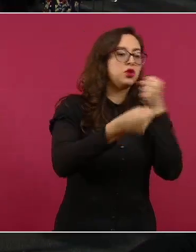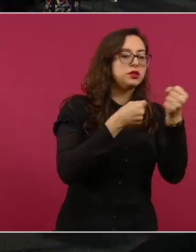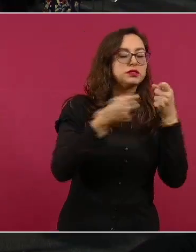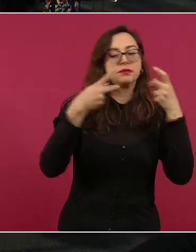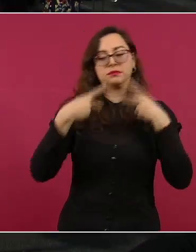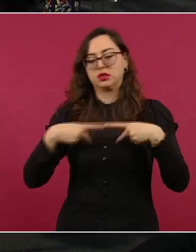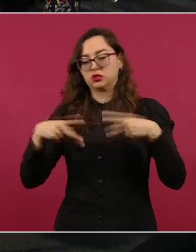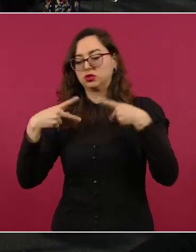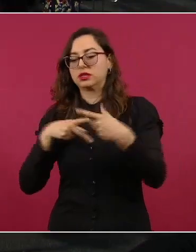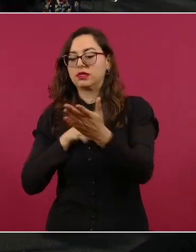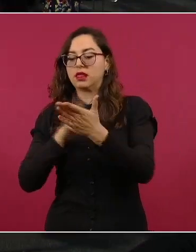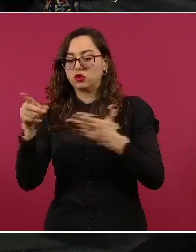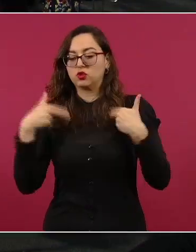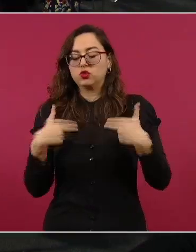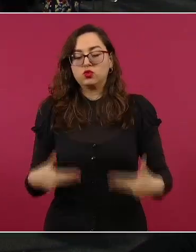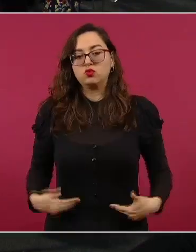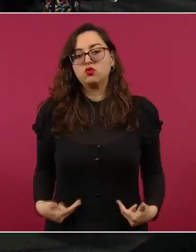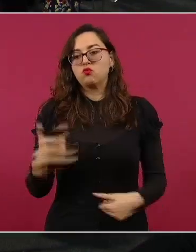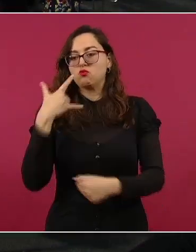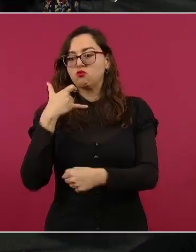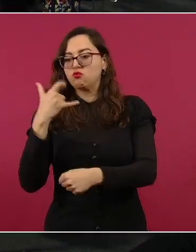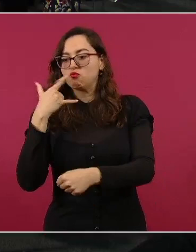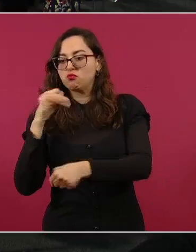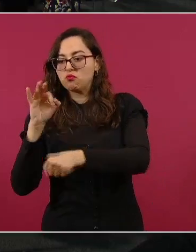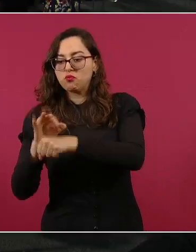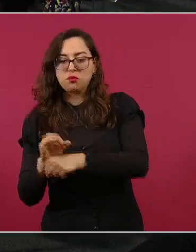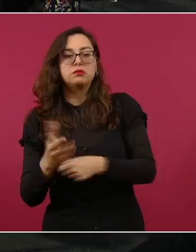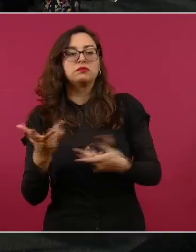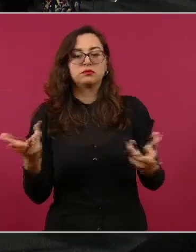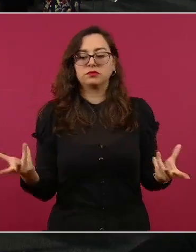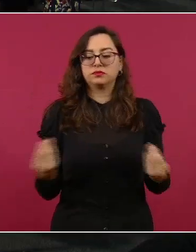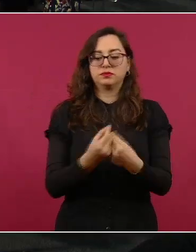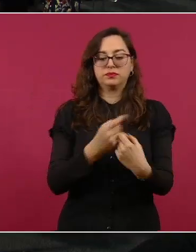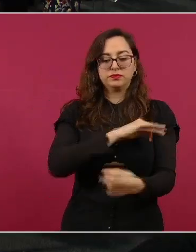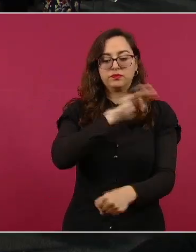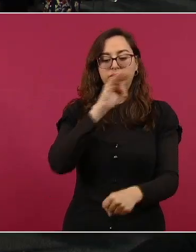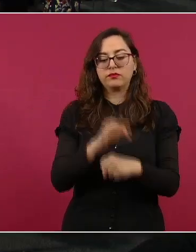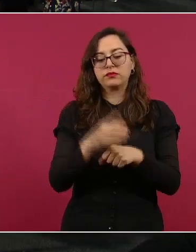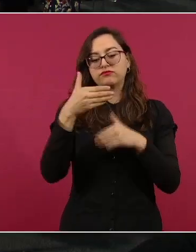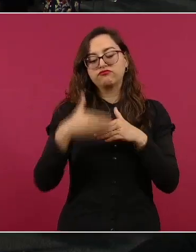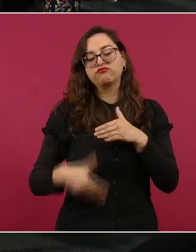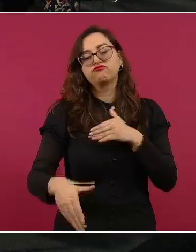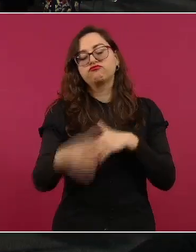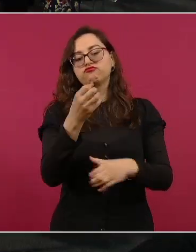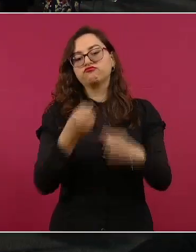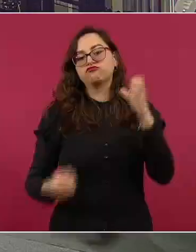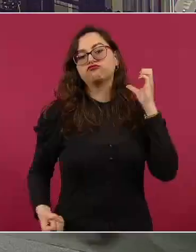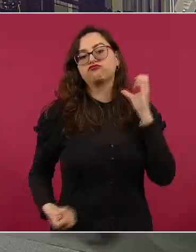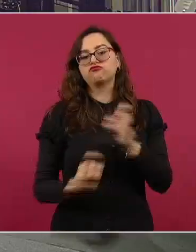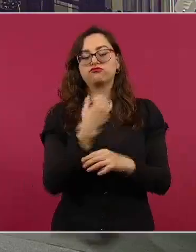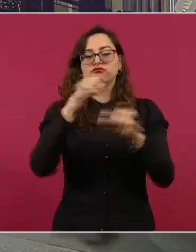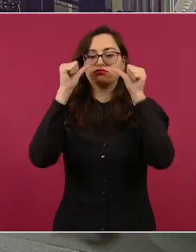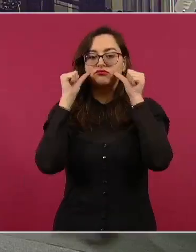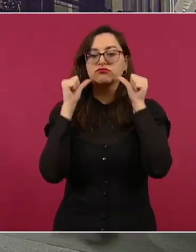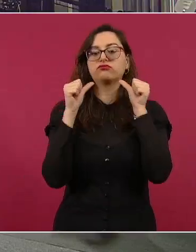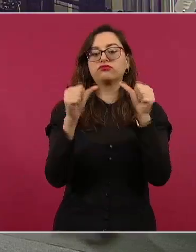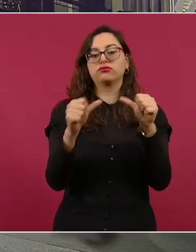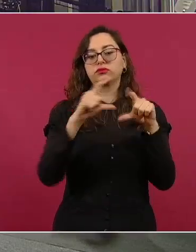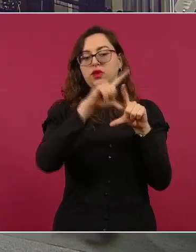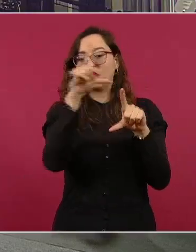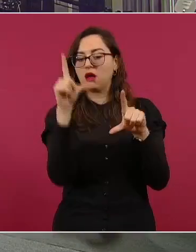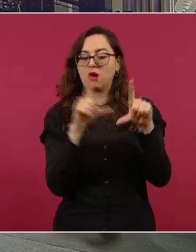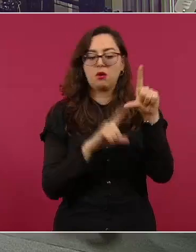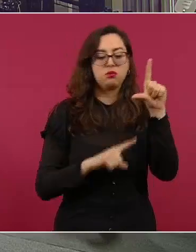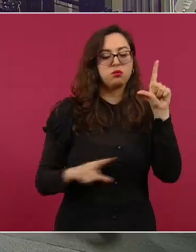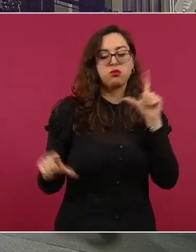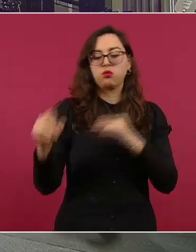Humanos e iniciar su implementación y aplicación para generar una nueva etapa de atención con estructura nacional para cumplir con mayor eficacia